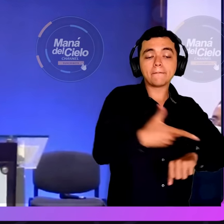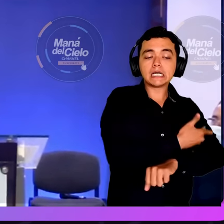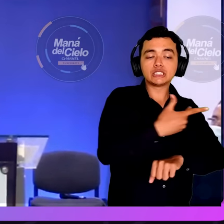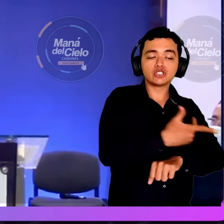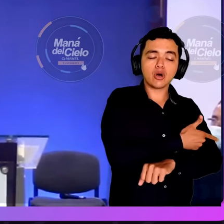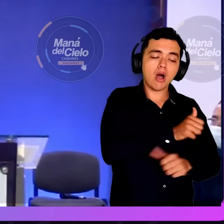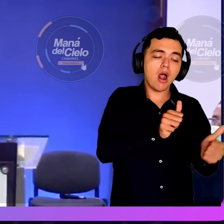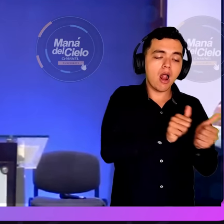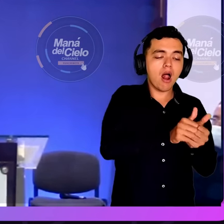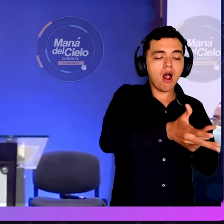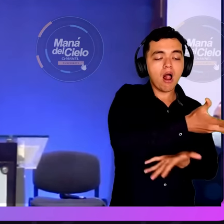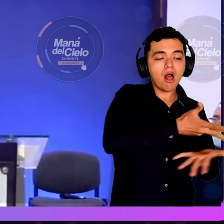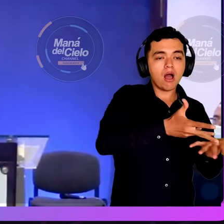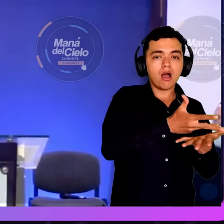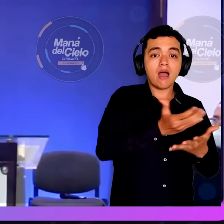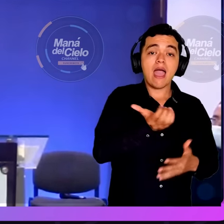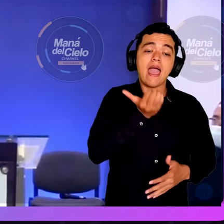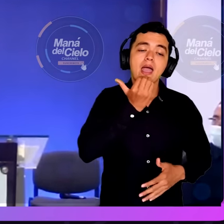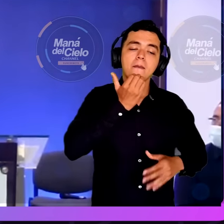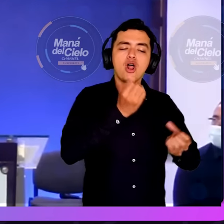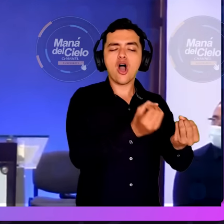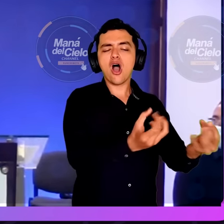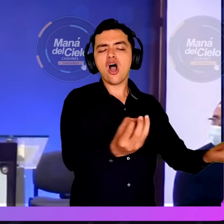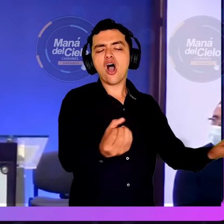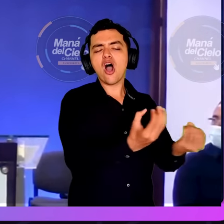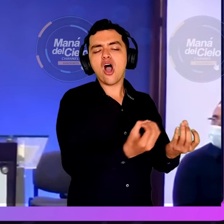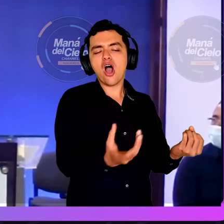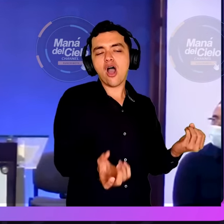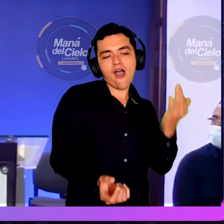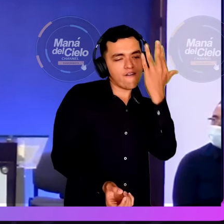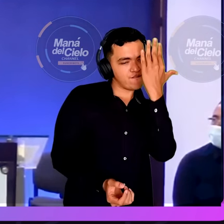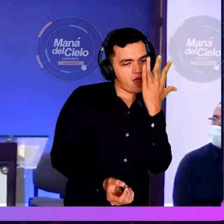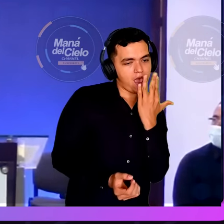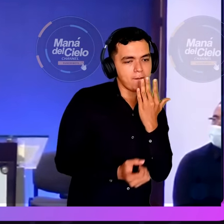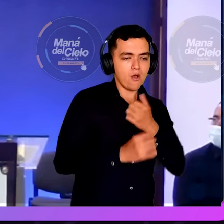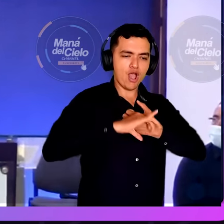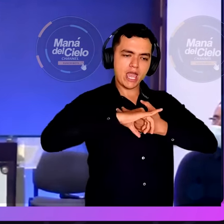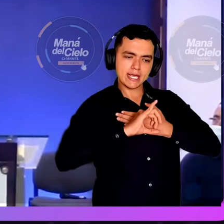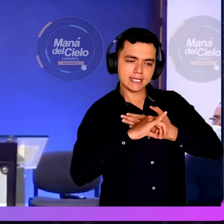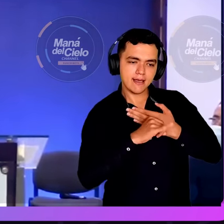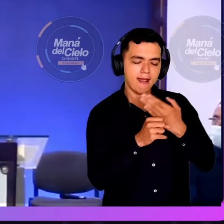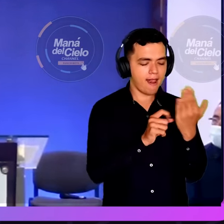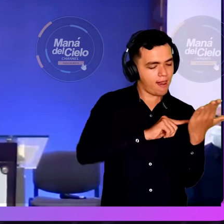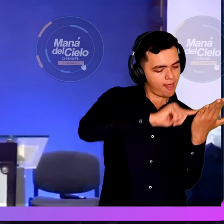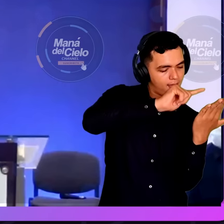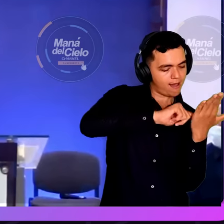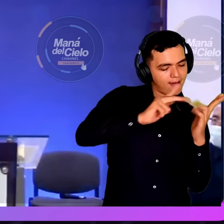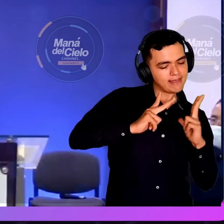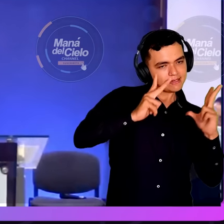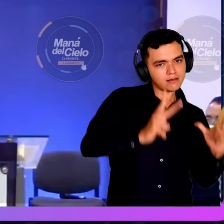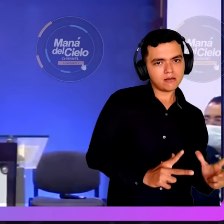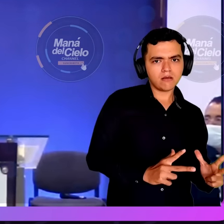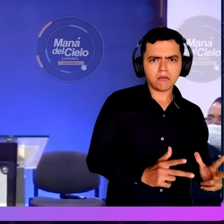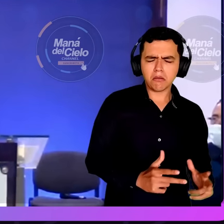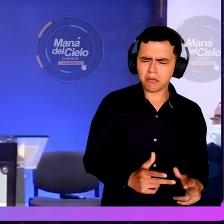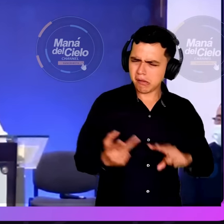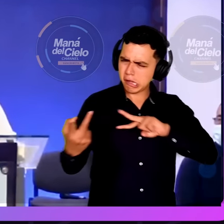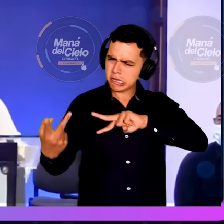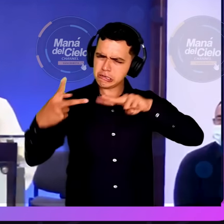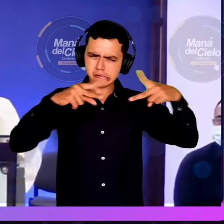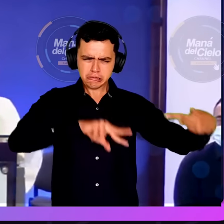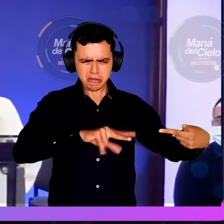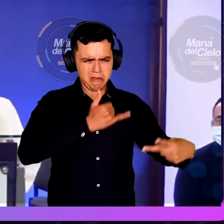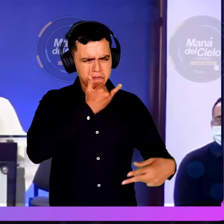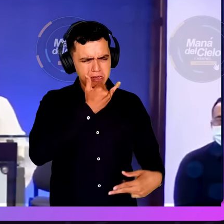Yo dije, ¿qué es esto? Y comenzó la persona a escribir el Salmo 23. En lugares de